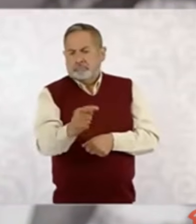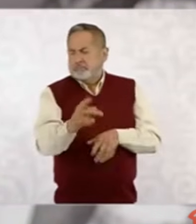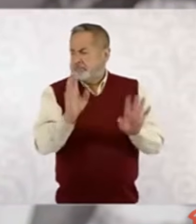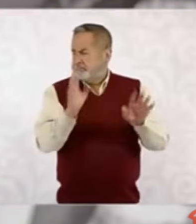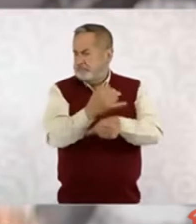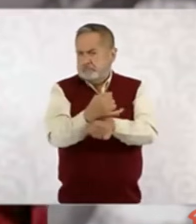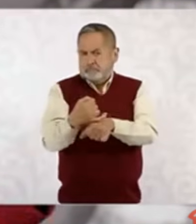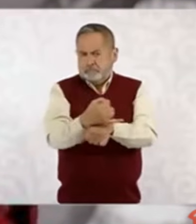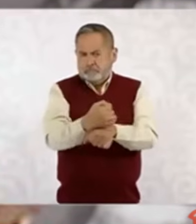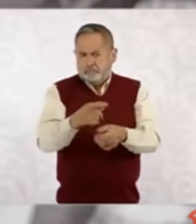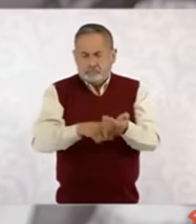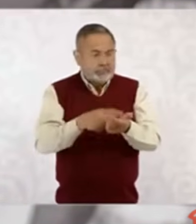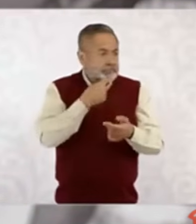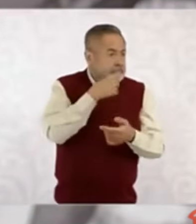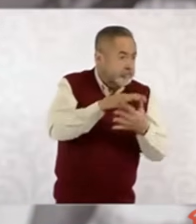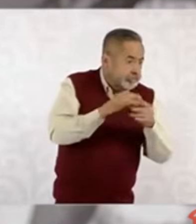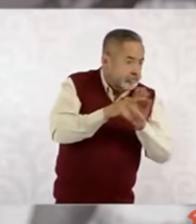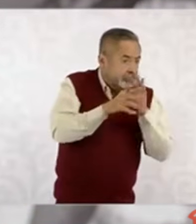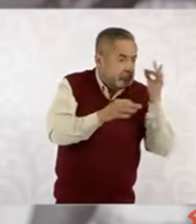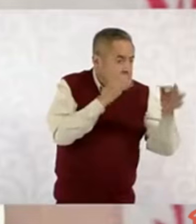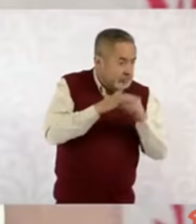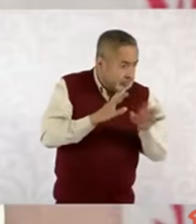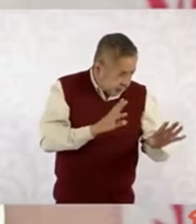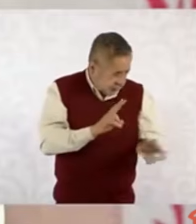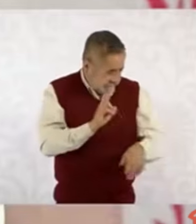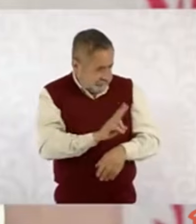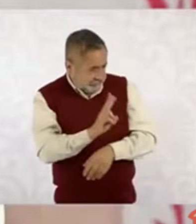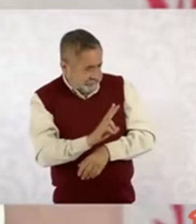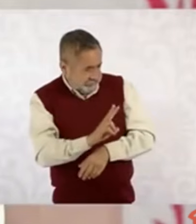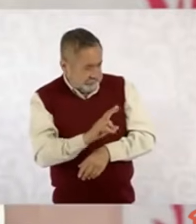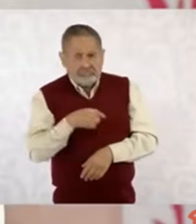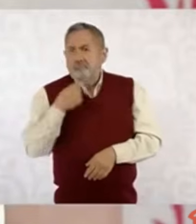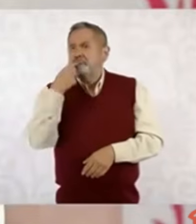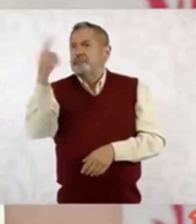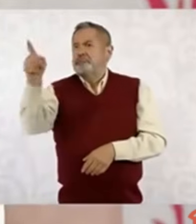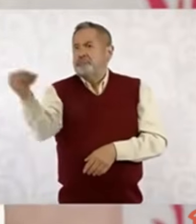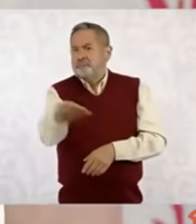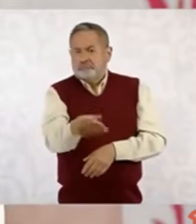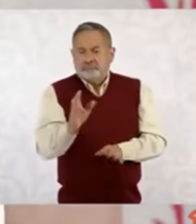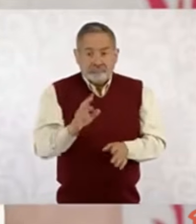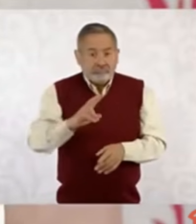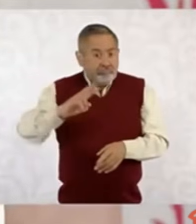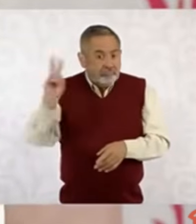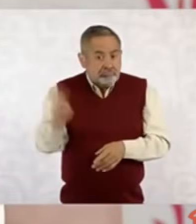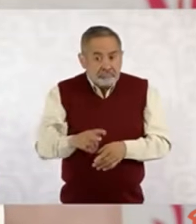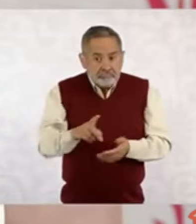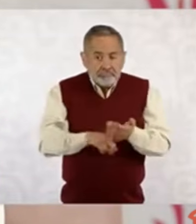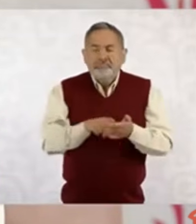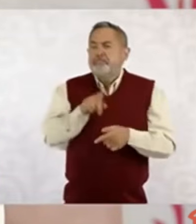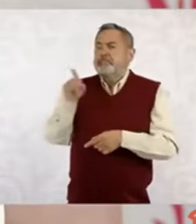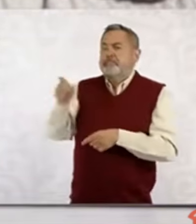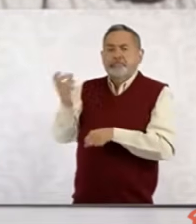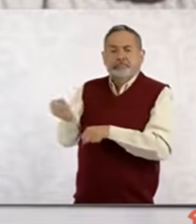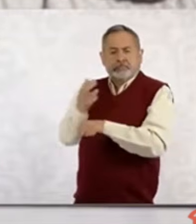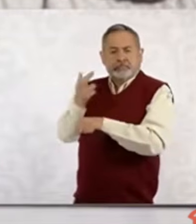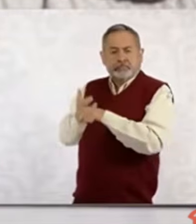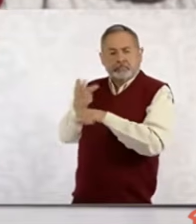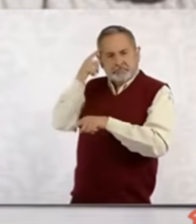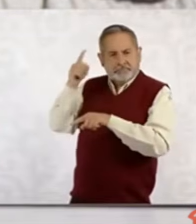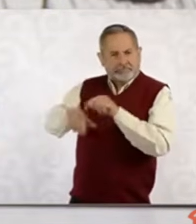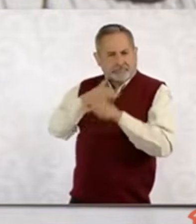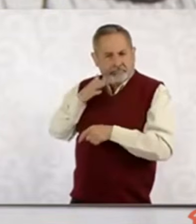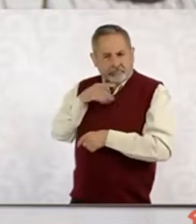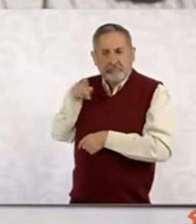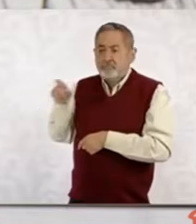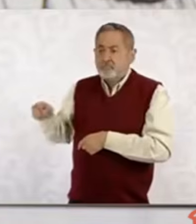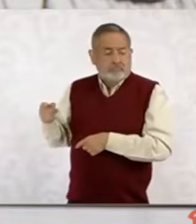lo que dice el medio de comunicación. Y si llega a ser cierto, la Secretaría de Anticorrupción tiene la obligación de